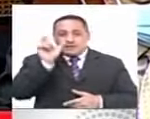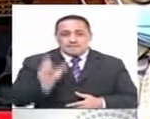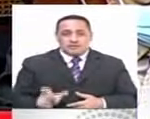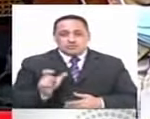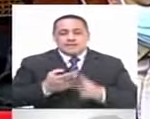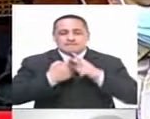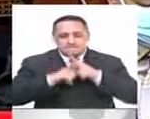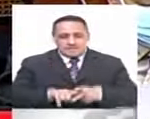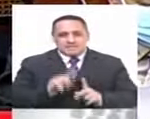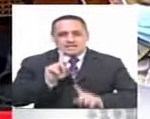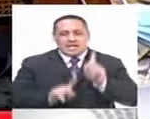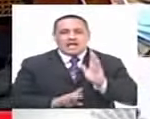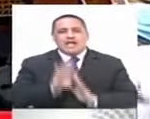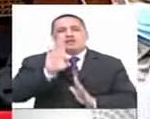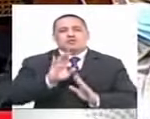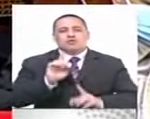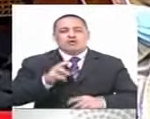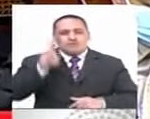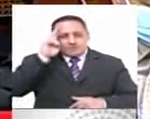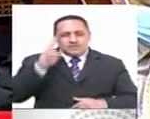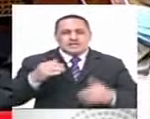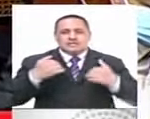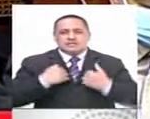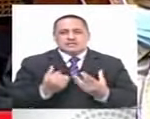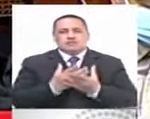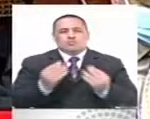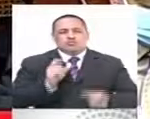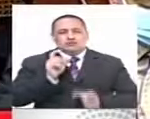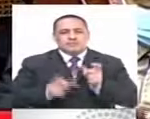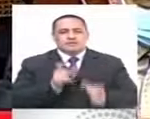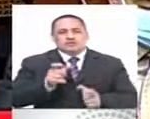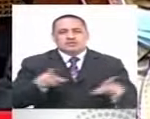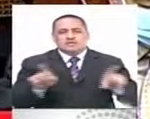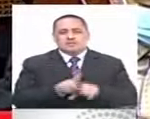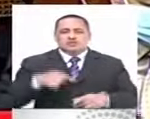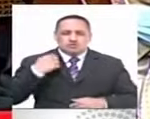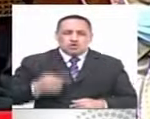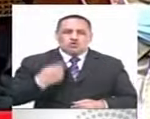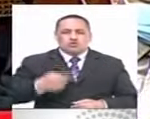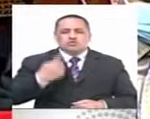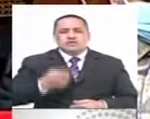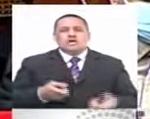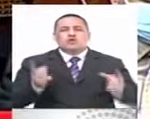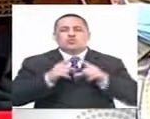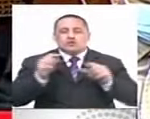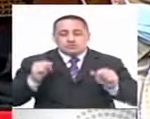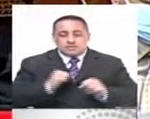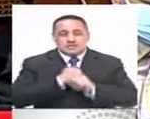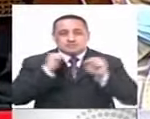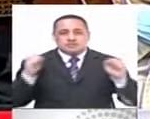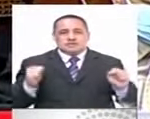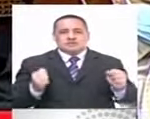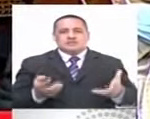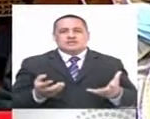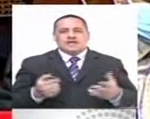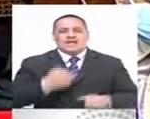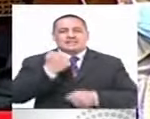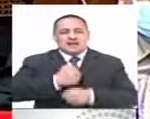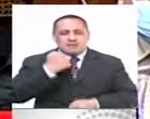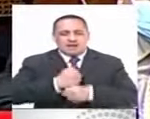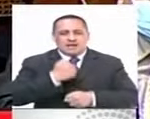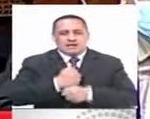algo. Confianza es lo que tienen nuestros ciudadanos todos los días cuando se levantan a